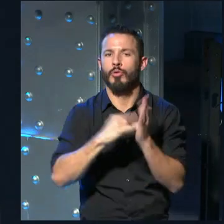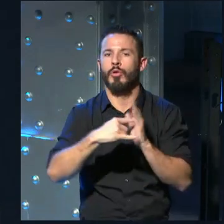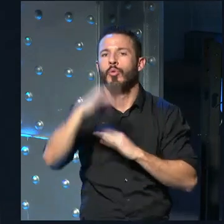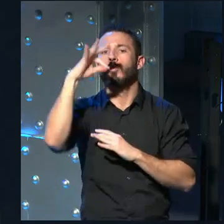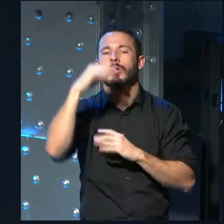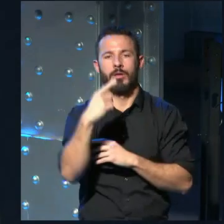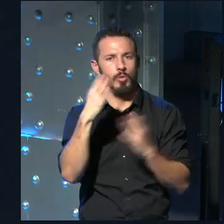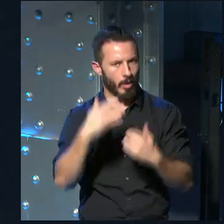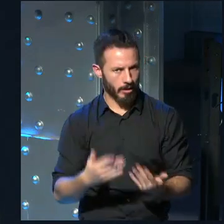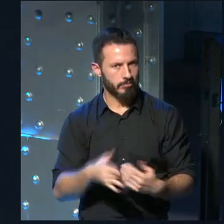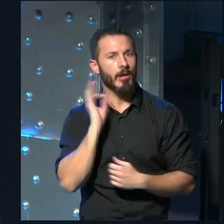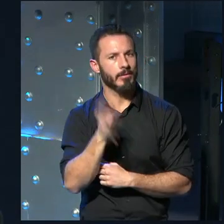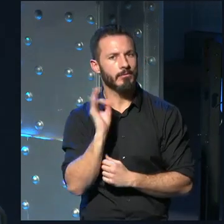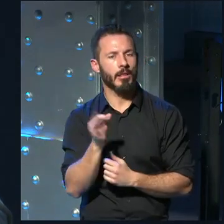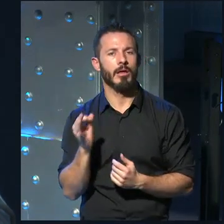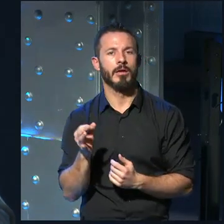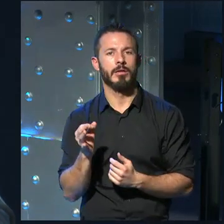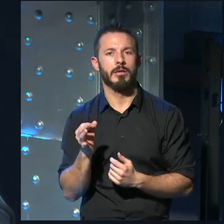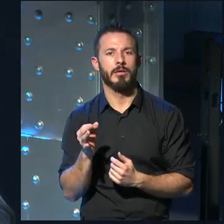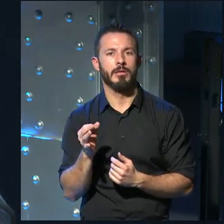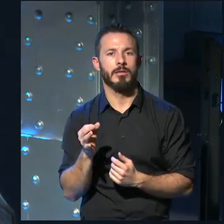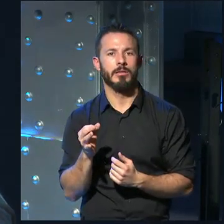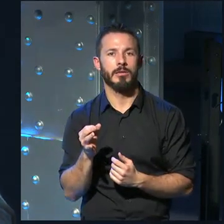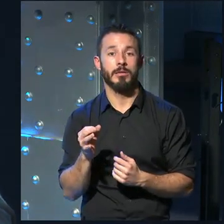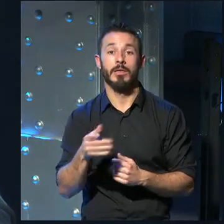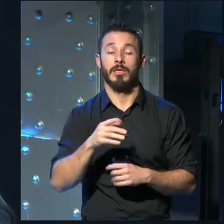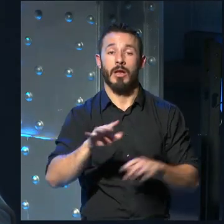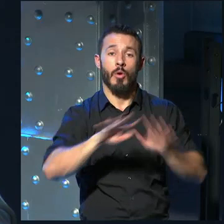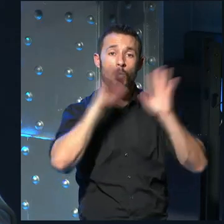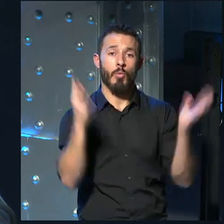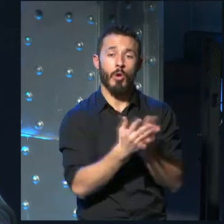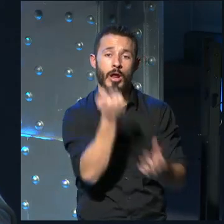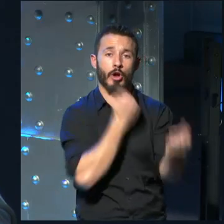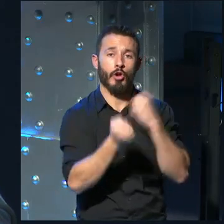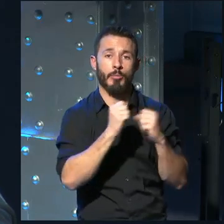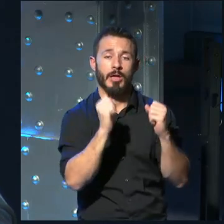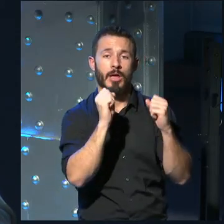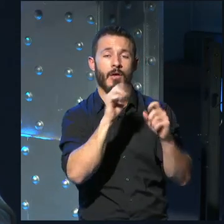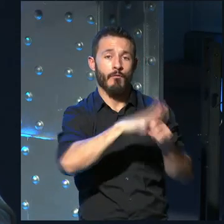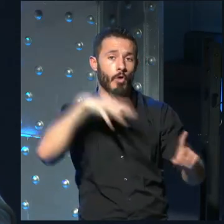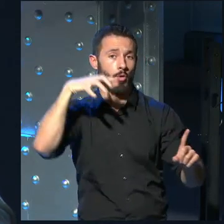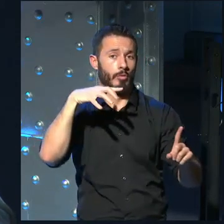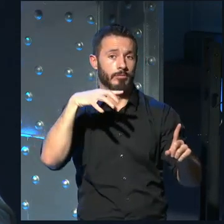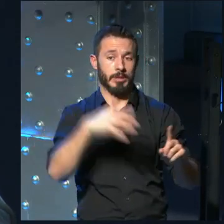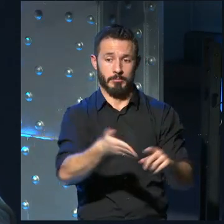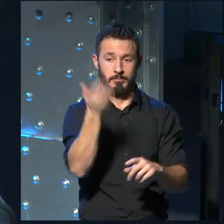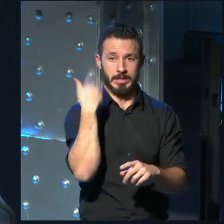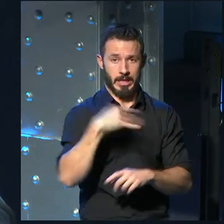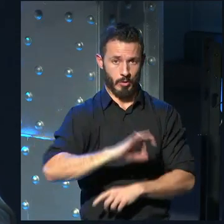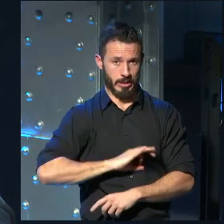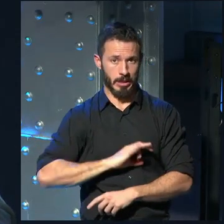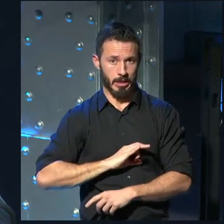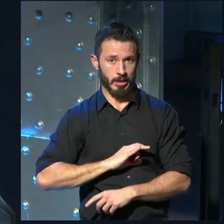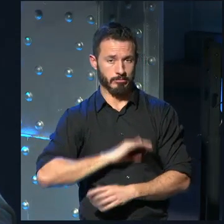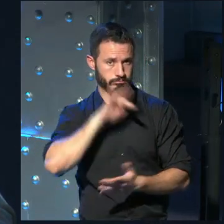¿no? Es cierto que, pues mira, en el último World Economic Forum, celebrado el pasado mes de enero,